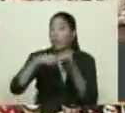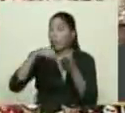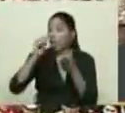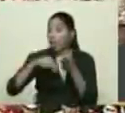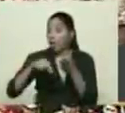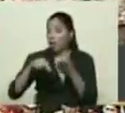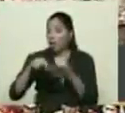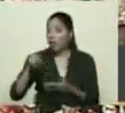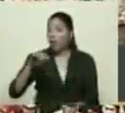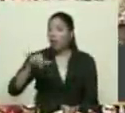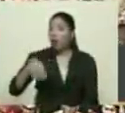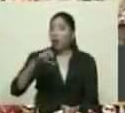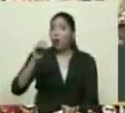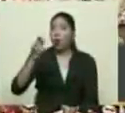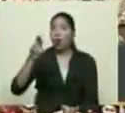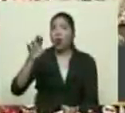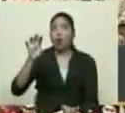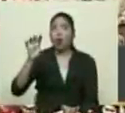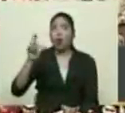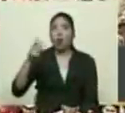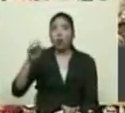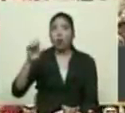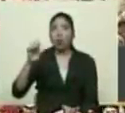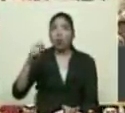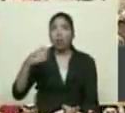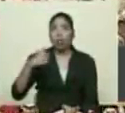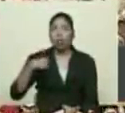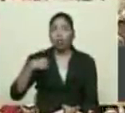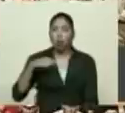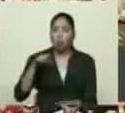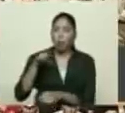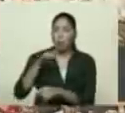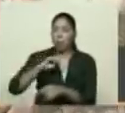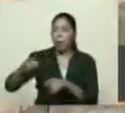Márquez. Órdenes que estoy dando aquí junto al pueblo.